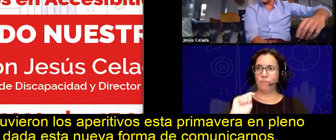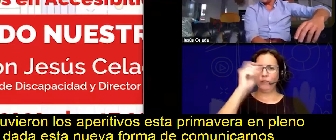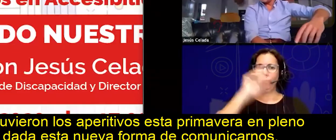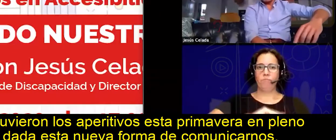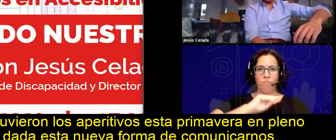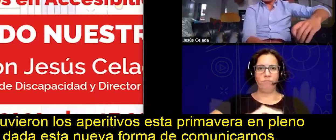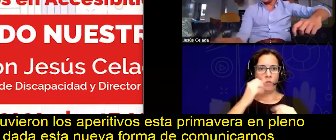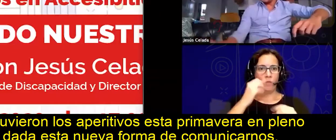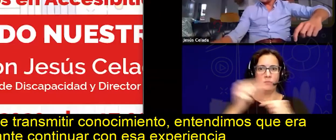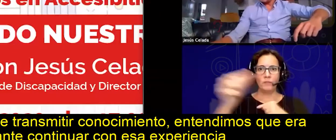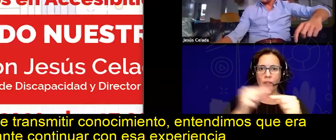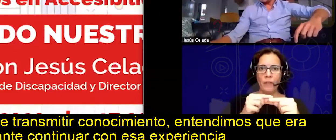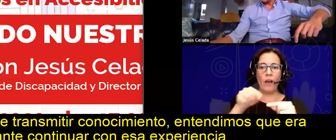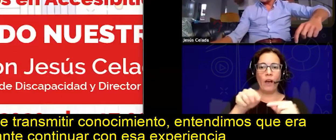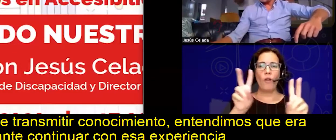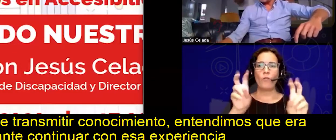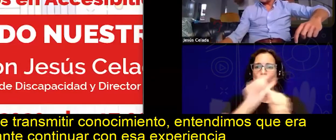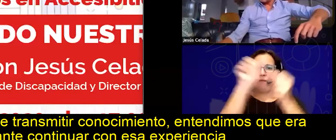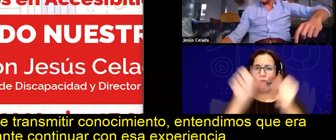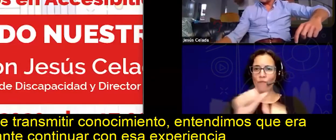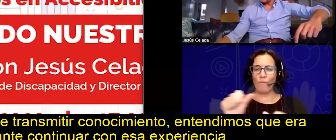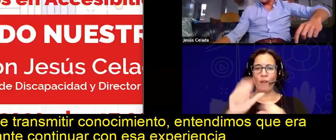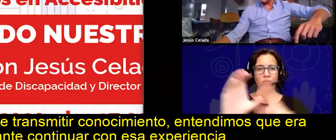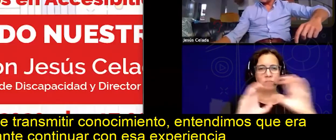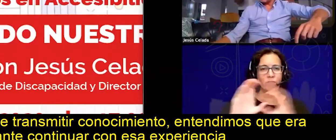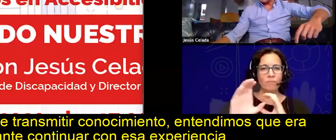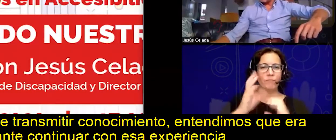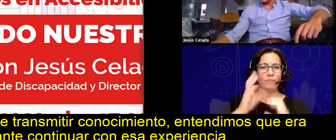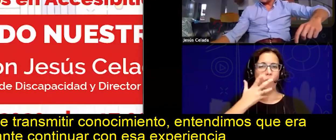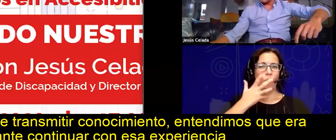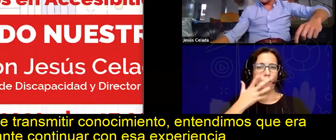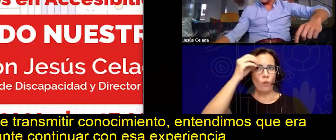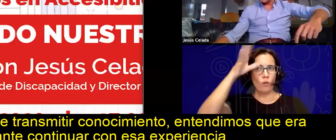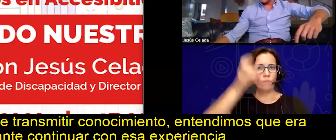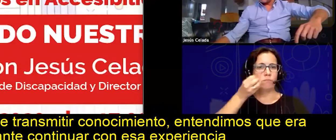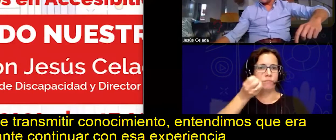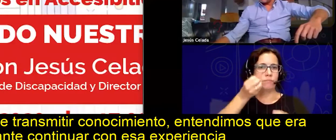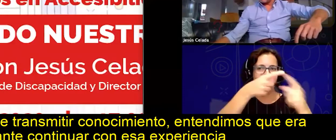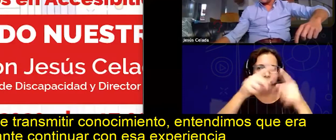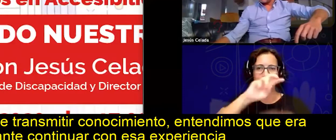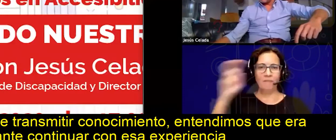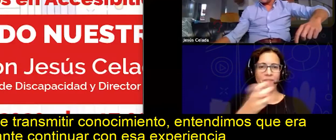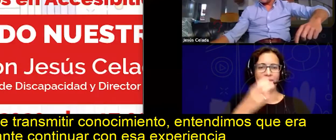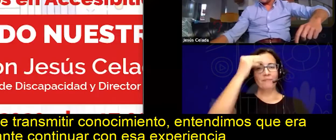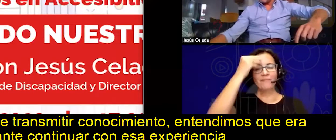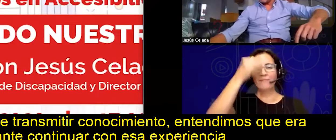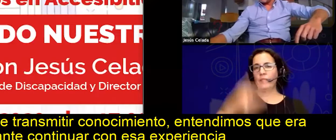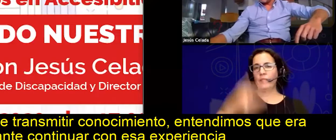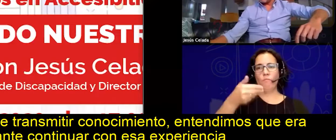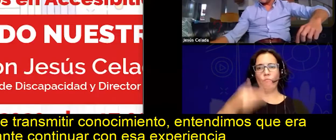de comunicarnos, de relacionarnos, de transmitir conocimiento, entendimos que era importante continuar